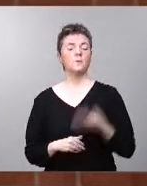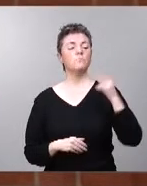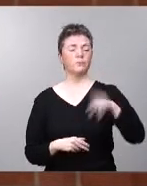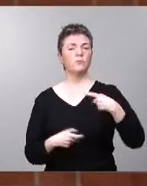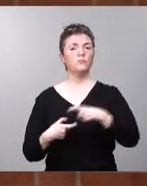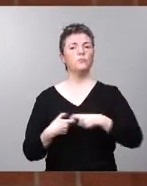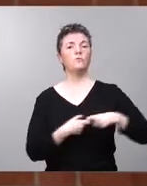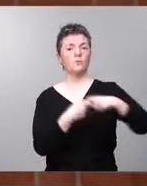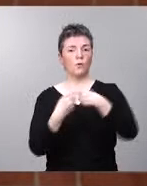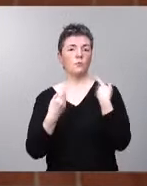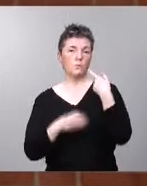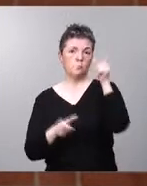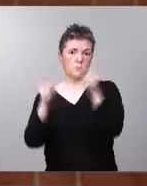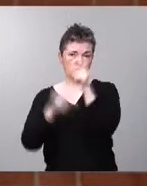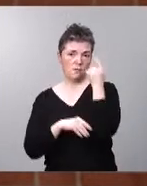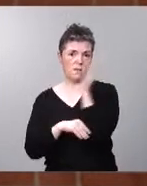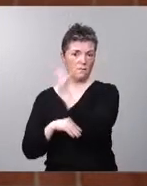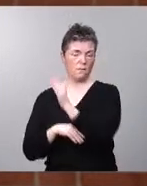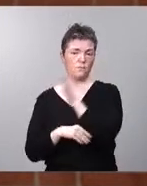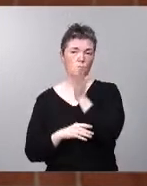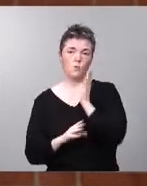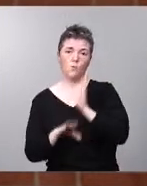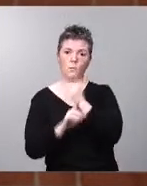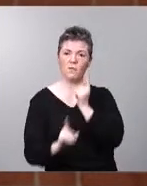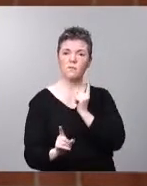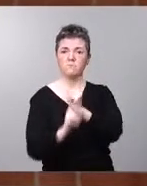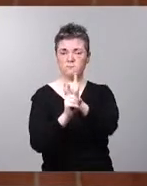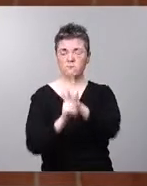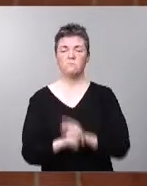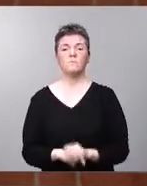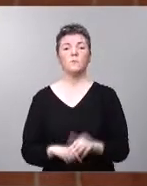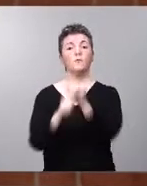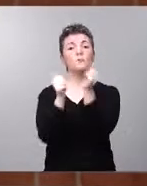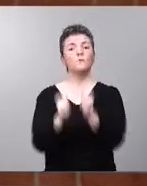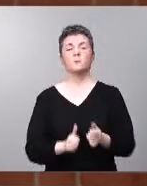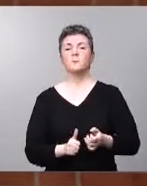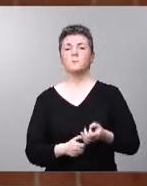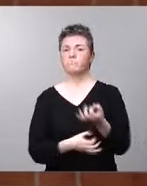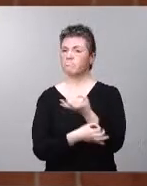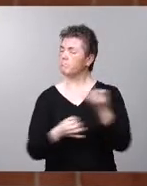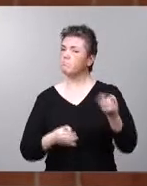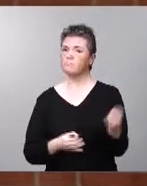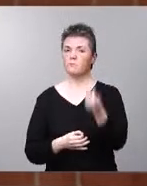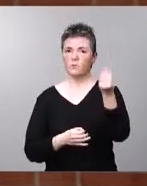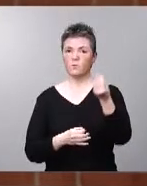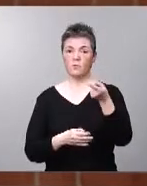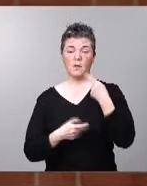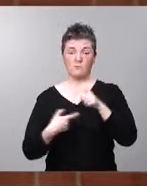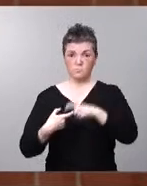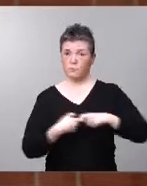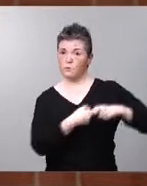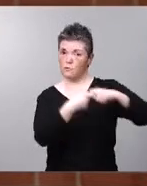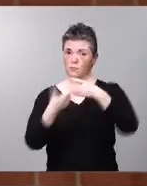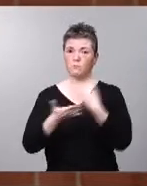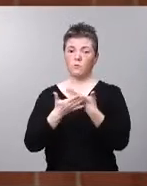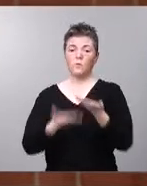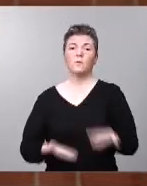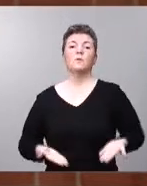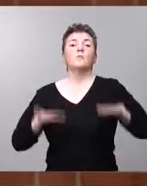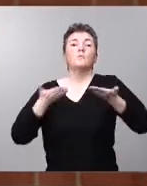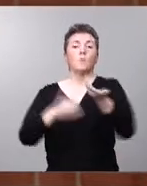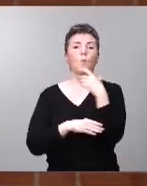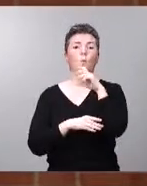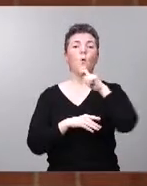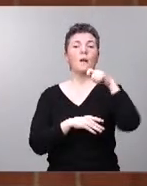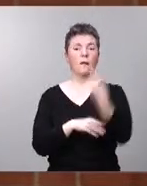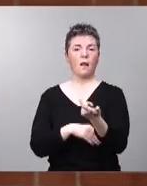pueblos afectados por la agresión y la manera más efectiva de ejercer esa solidaridad es socorrer a ucrania desde la